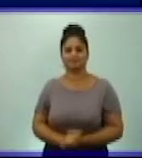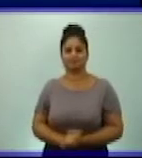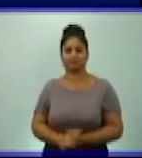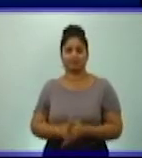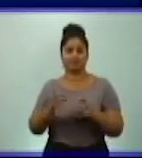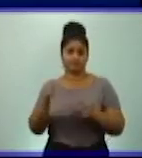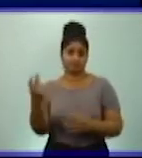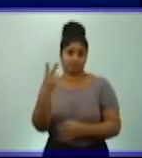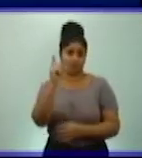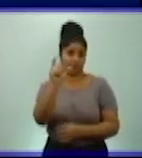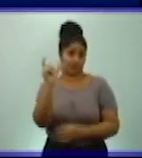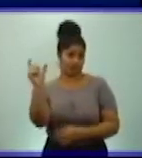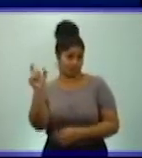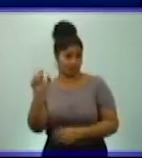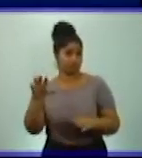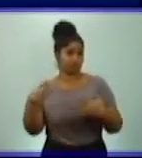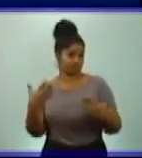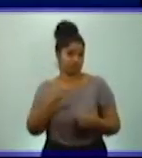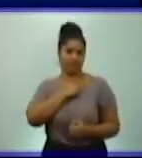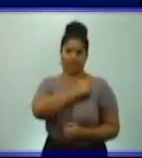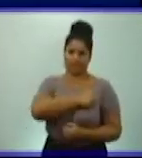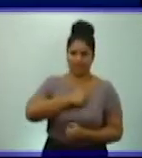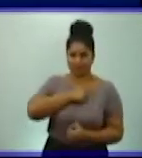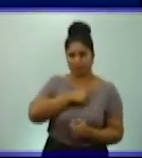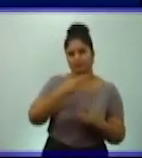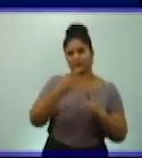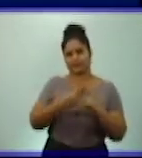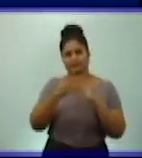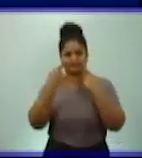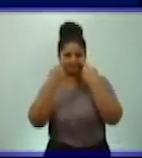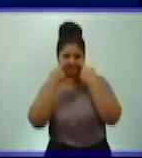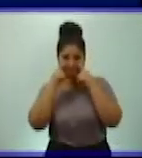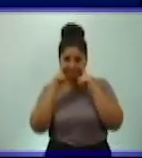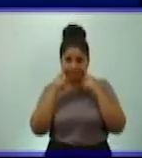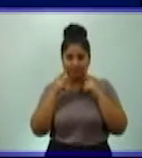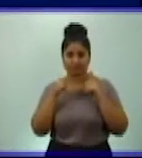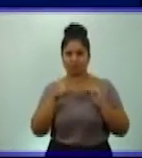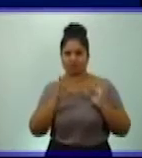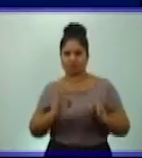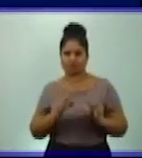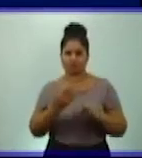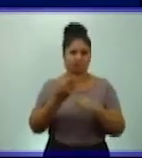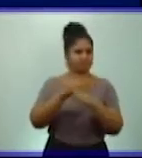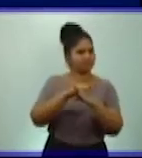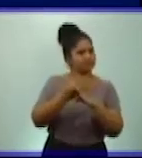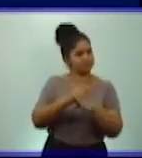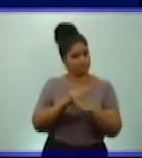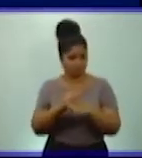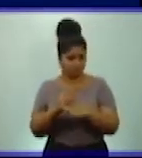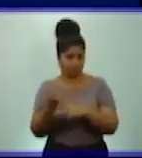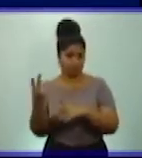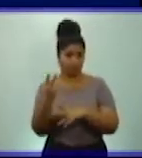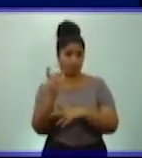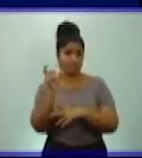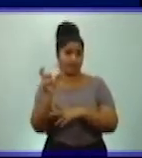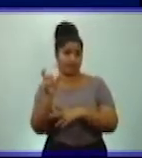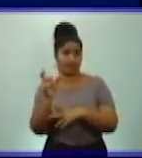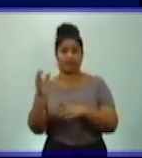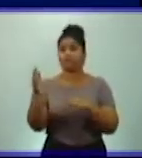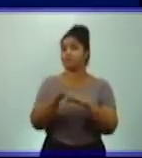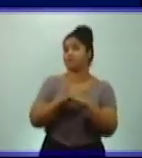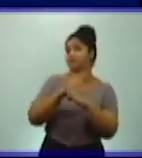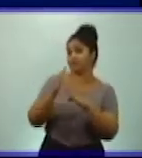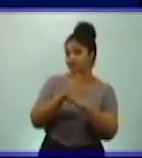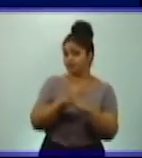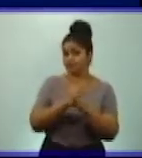amor y el llanto. Fíjense, dos palabras totalmente opuestas, pero podemos pensar